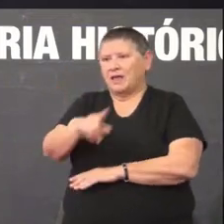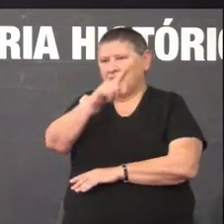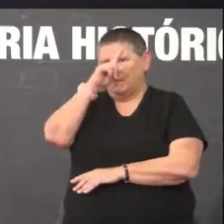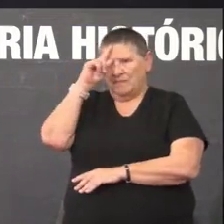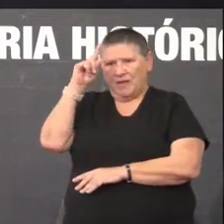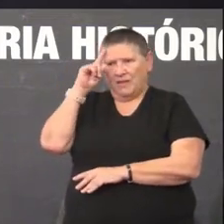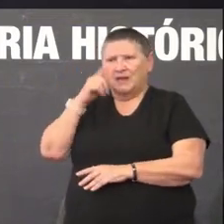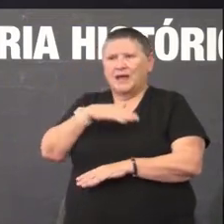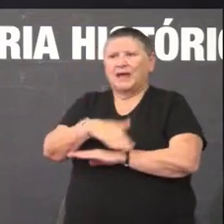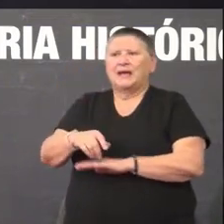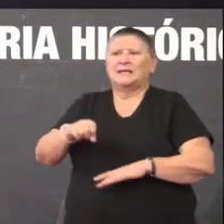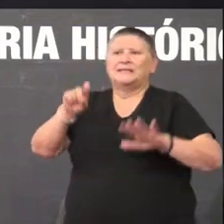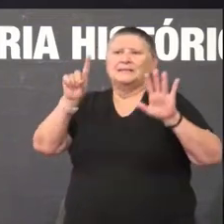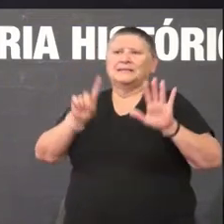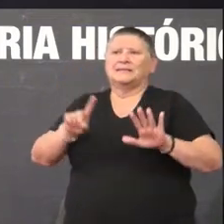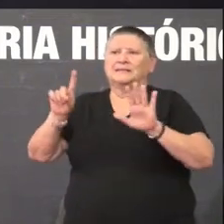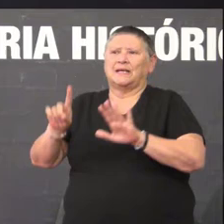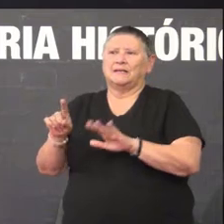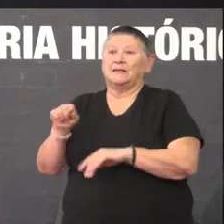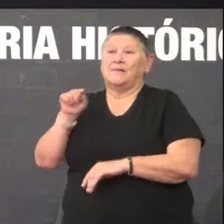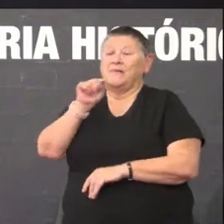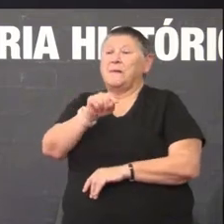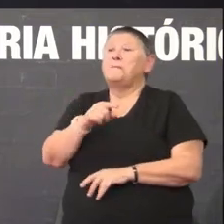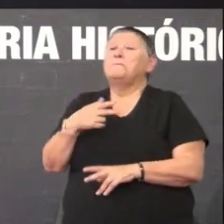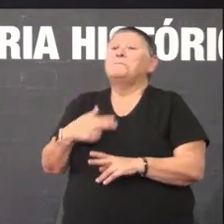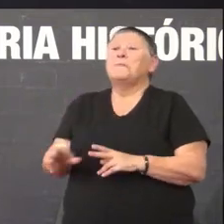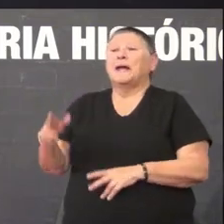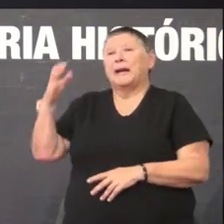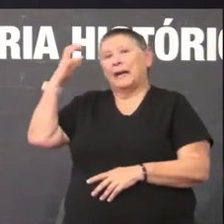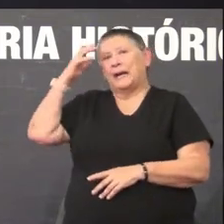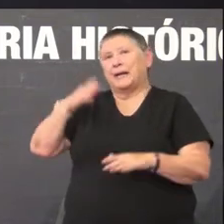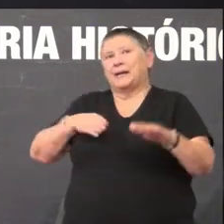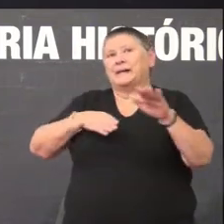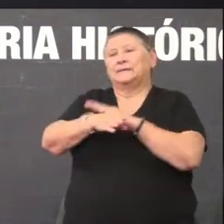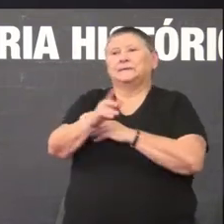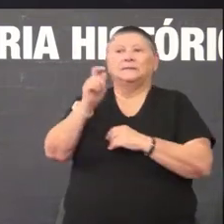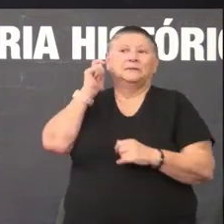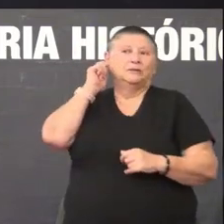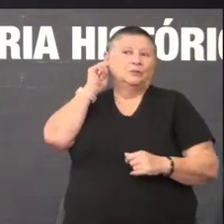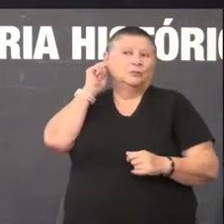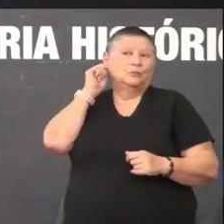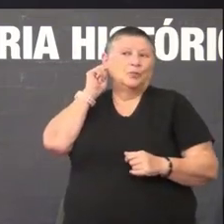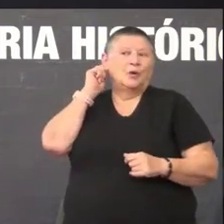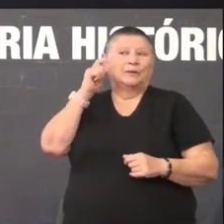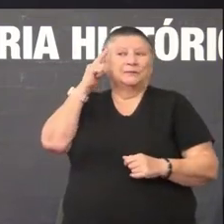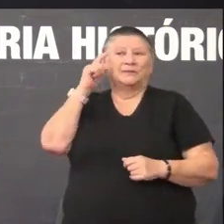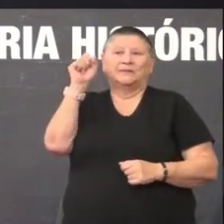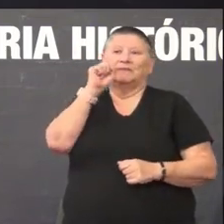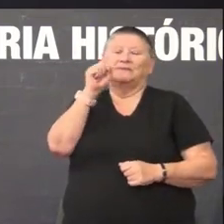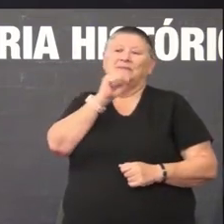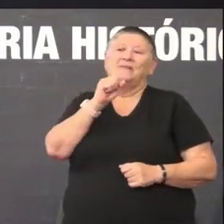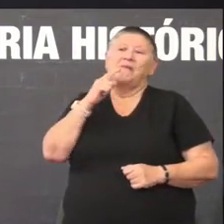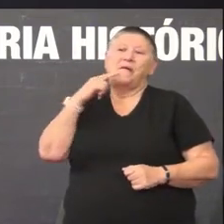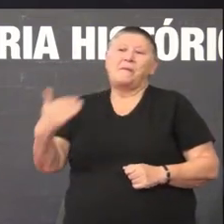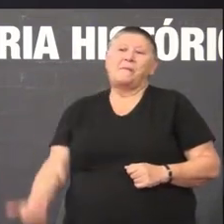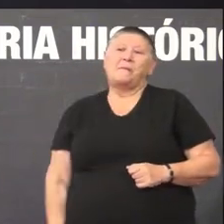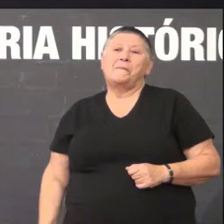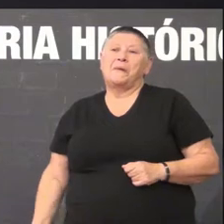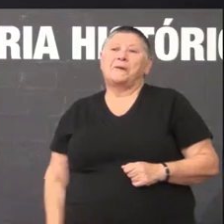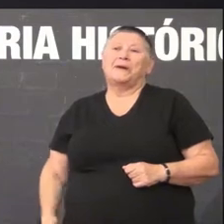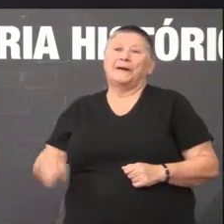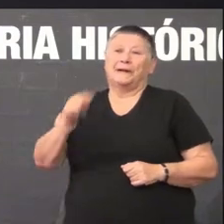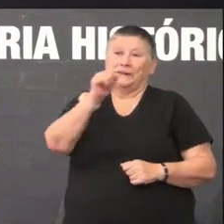Sextante, para que el rey fuera a tener relaciones íntimas con Bárbara Rey y con quien